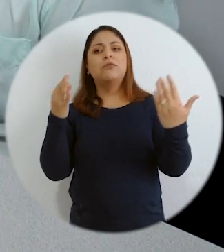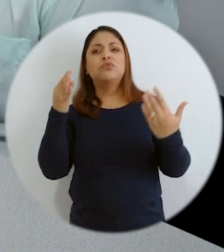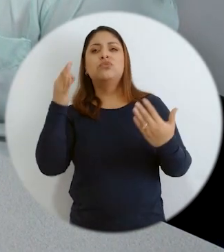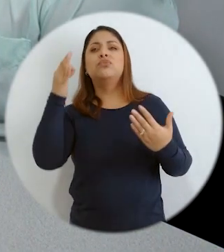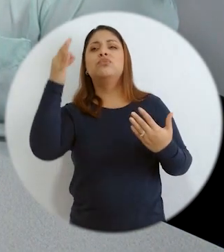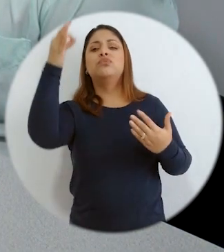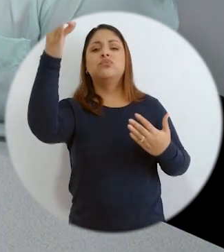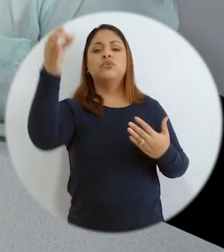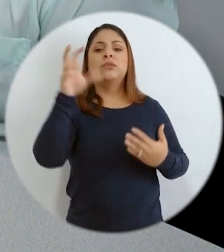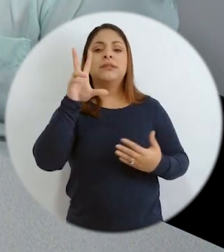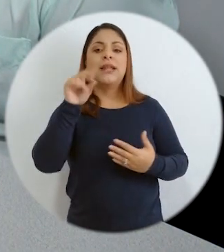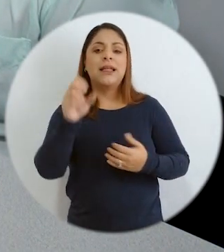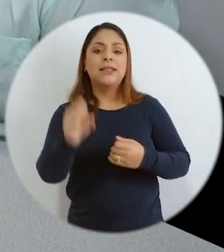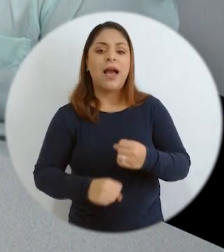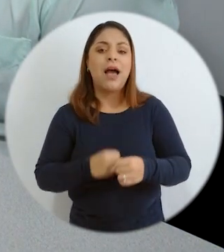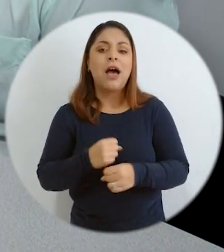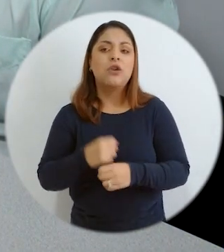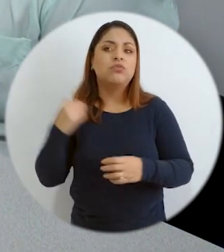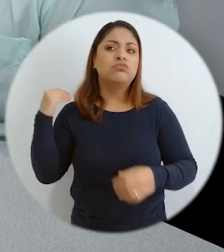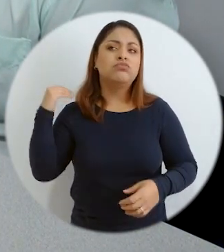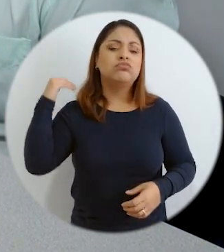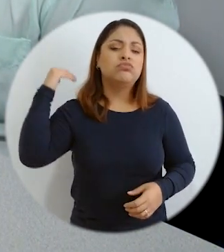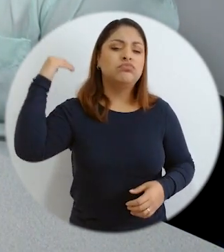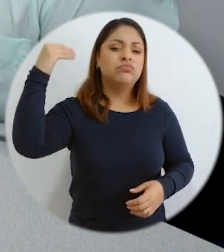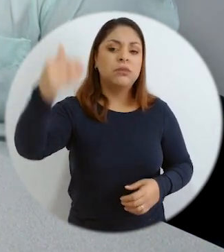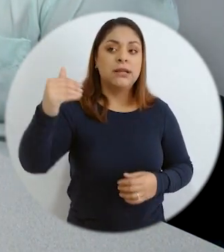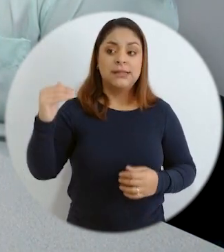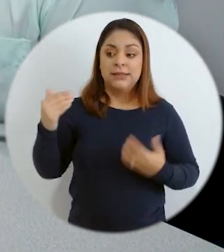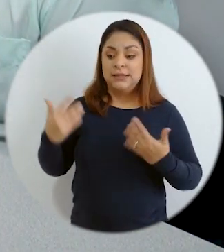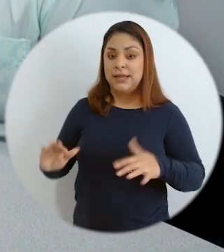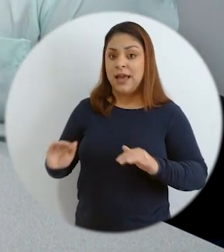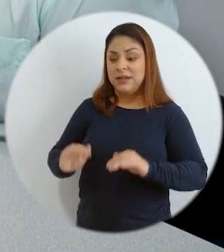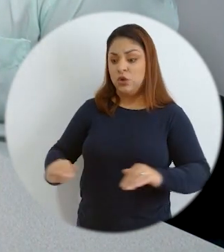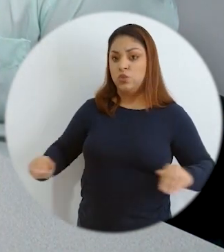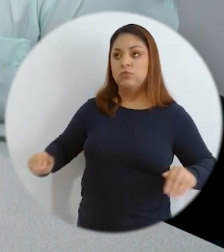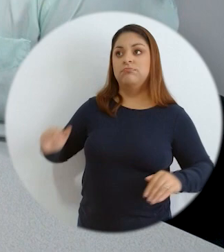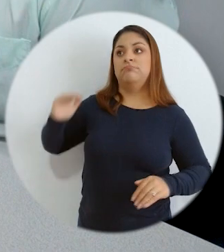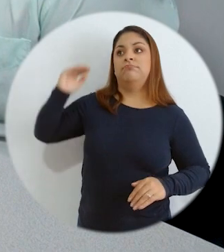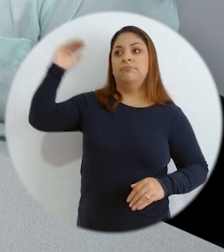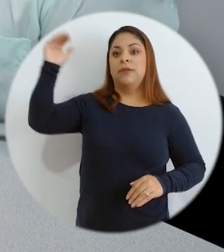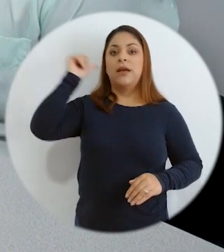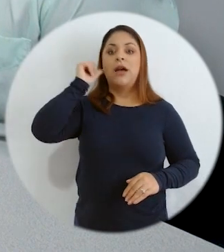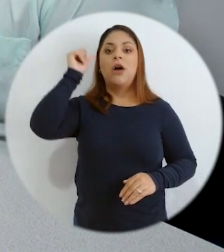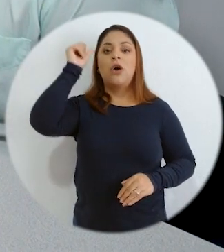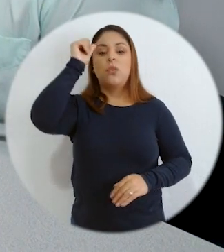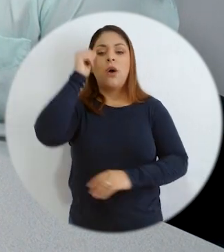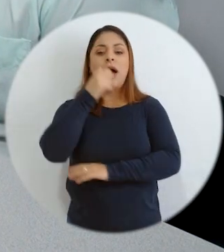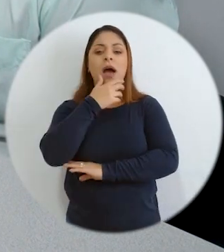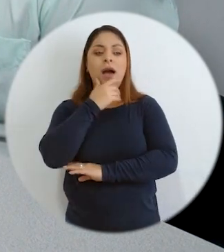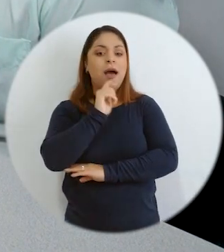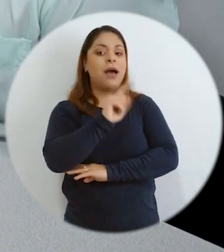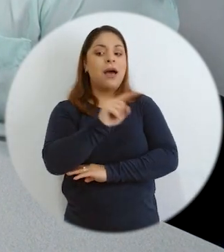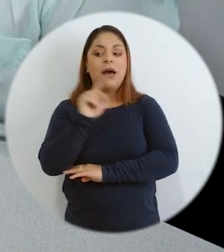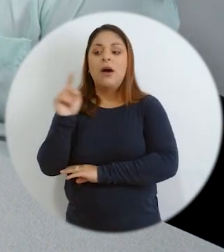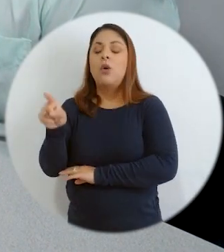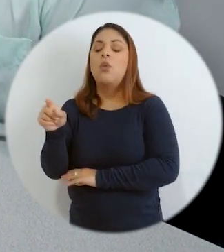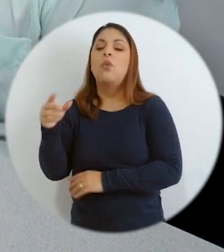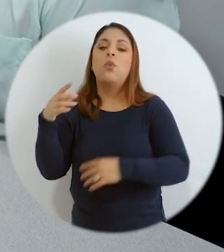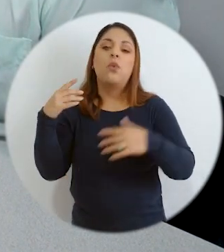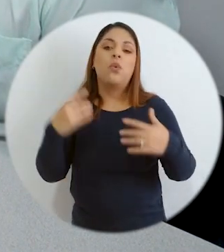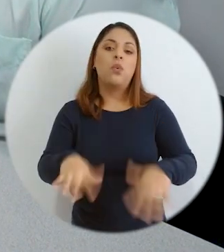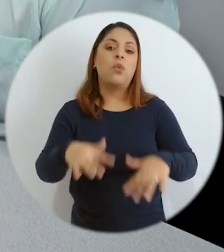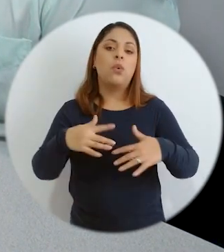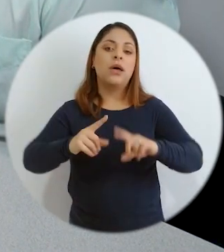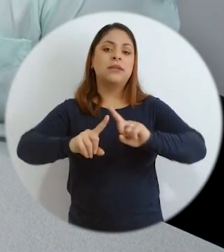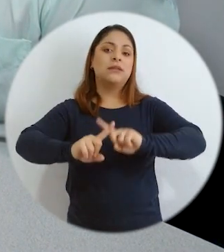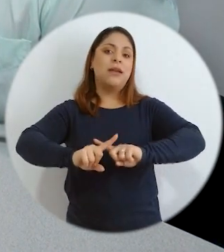y ven los resultados 20, 25, 30 años después, cuando estos niños se convierten en adultos, y los resultados son espectaculares, son realmente